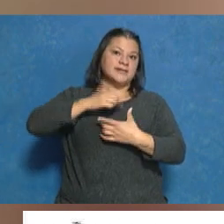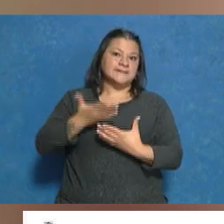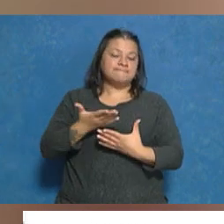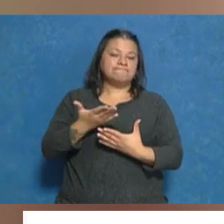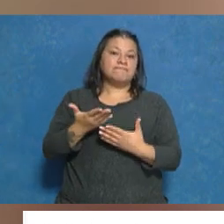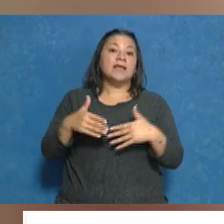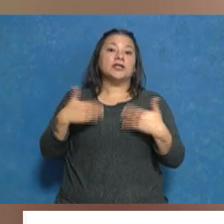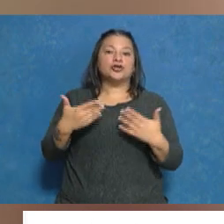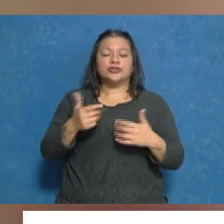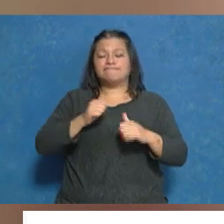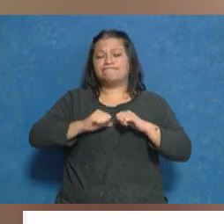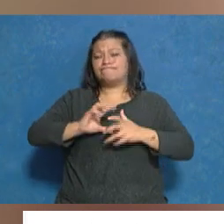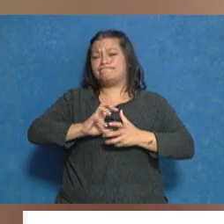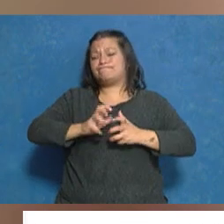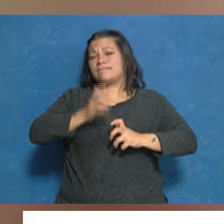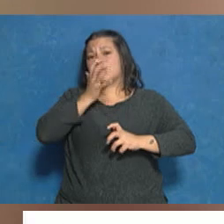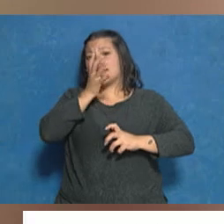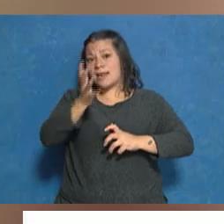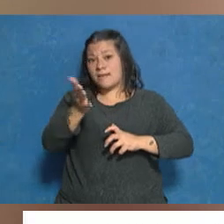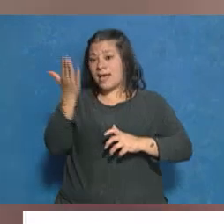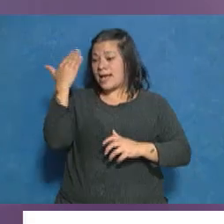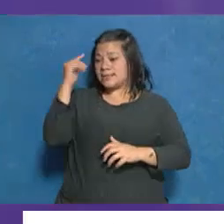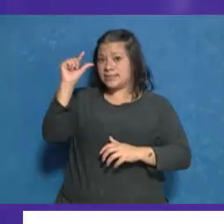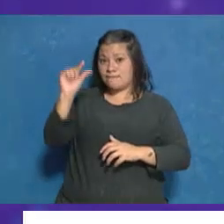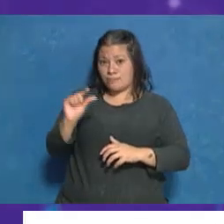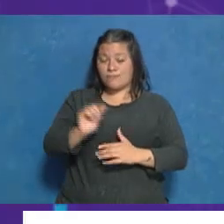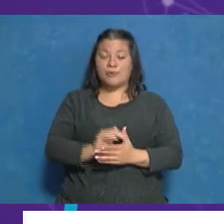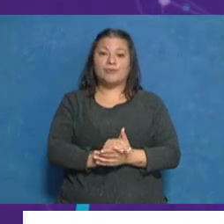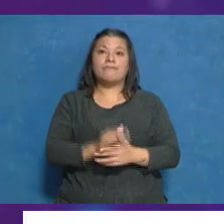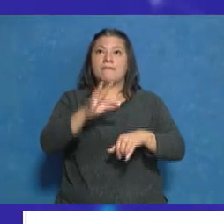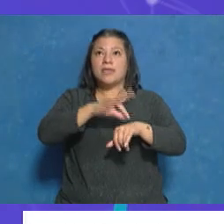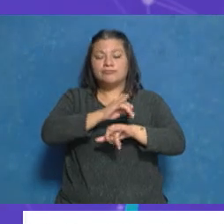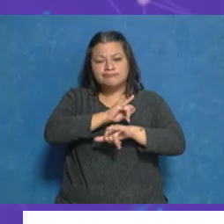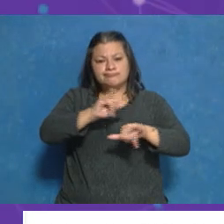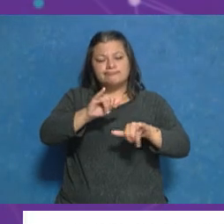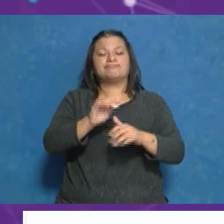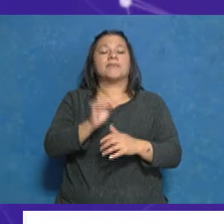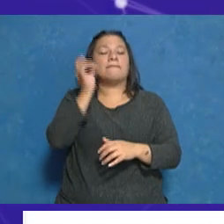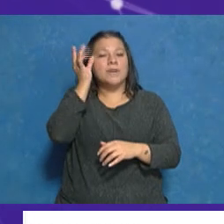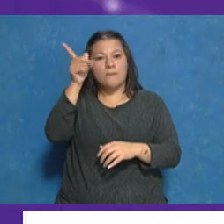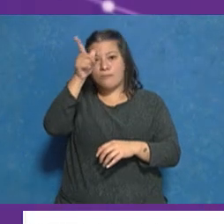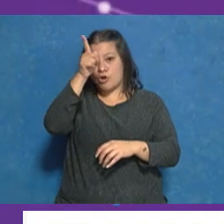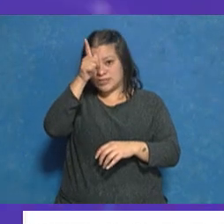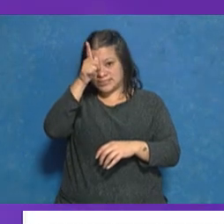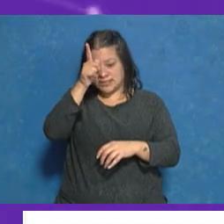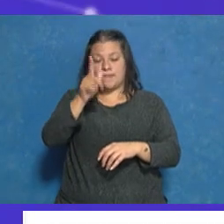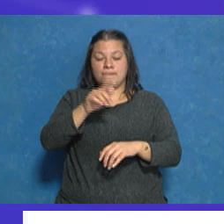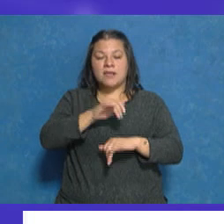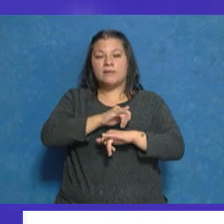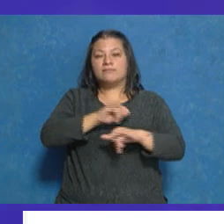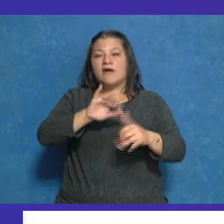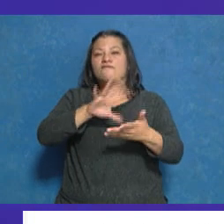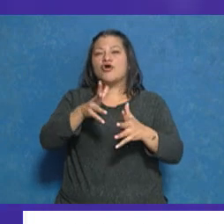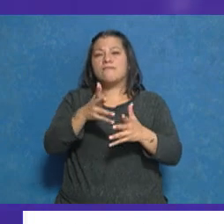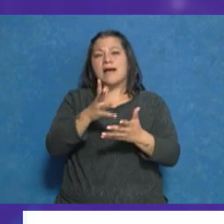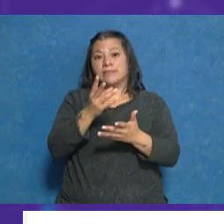producido graves daños. En las últimas horas se conoció esto, es un pedido, es una recompensa, un ofrecimiento, mejor dicho,